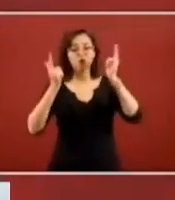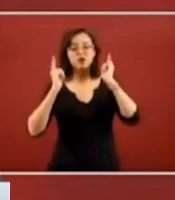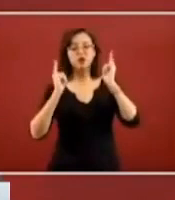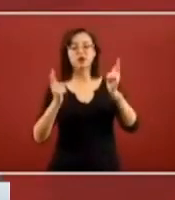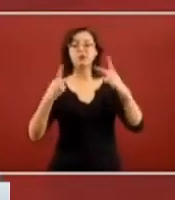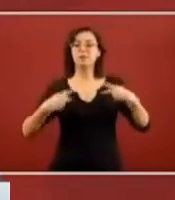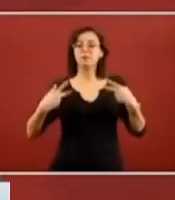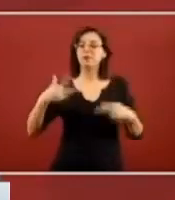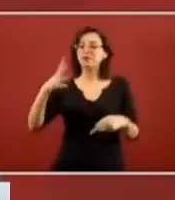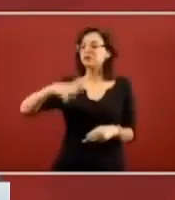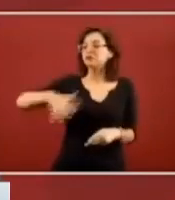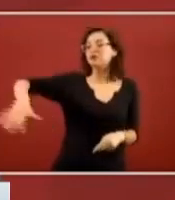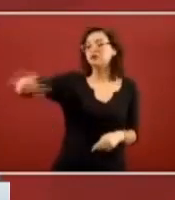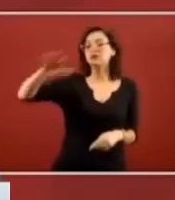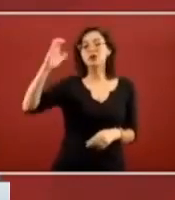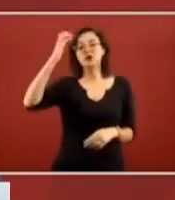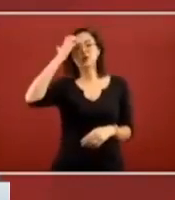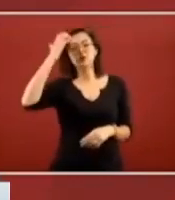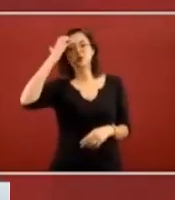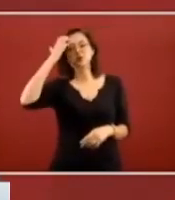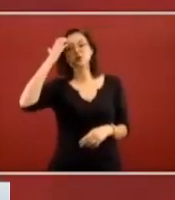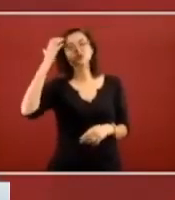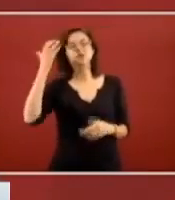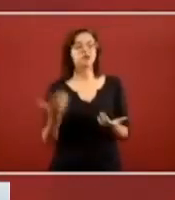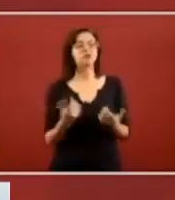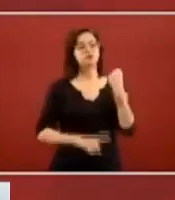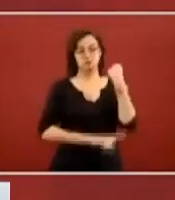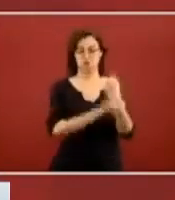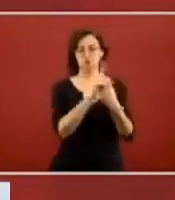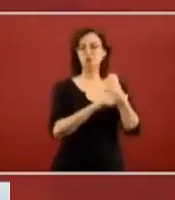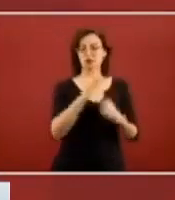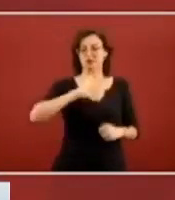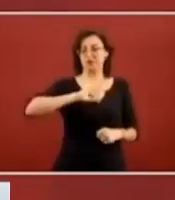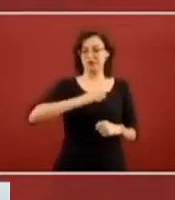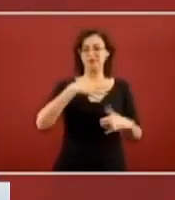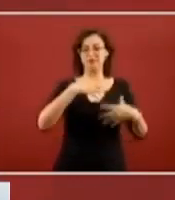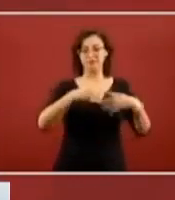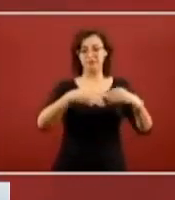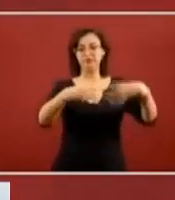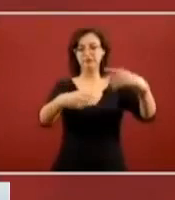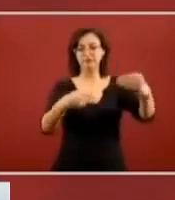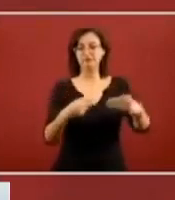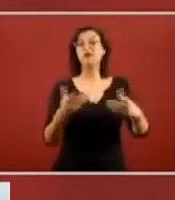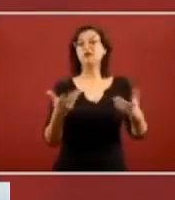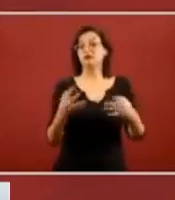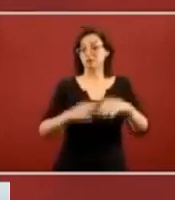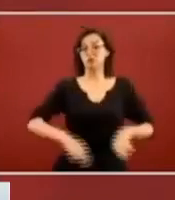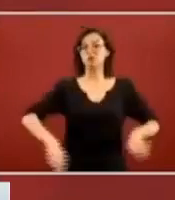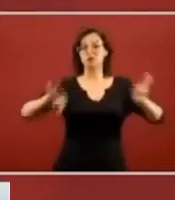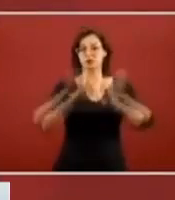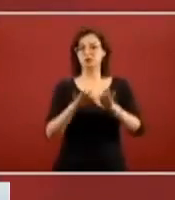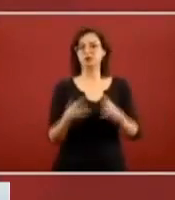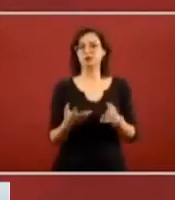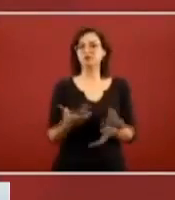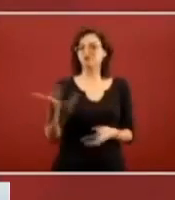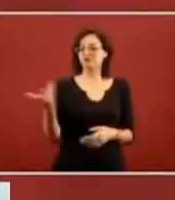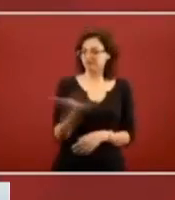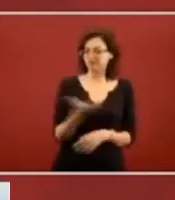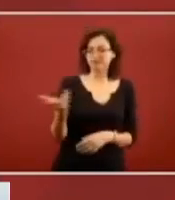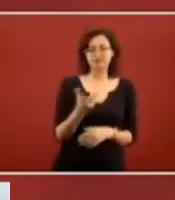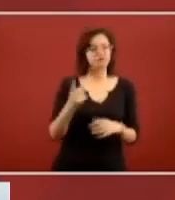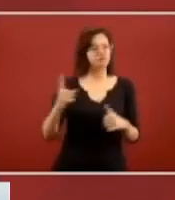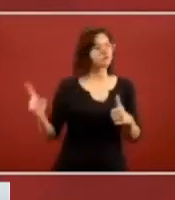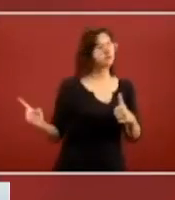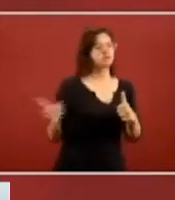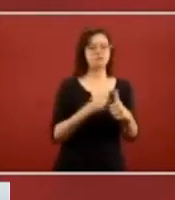nada más exhorta a la población residente en la medida en que todavía estas medidas que han adoptado las autoridades